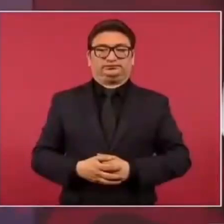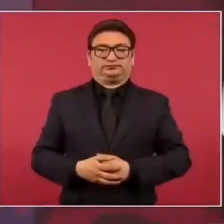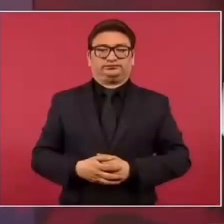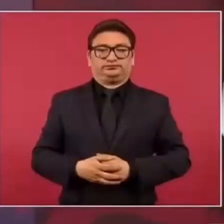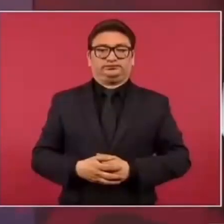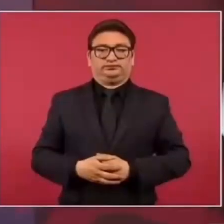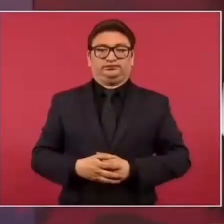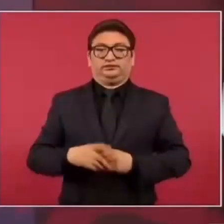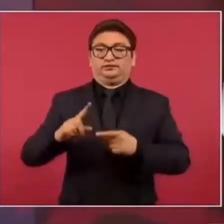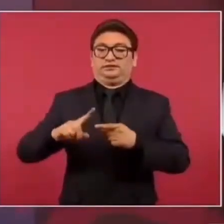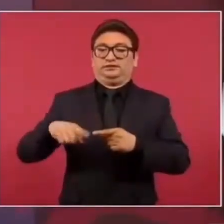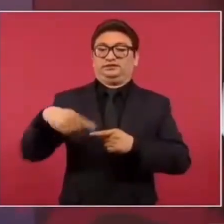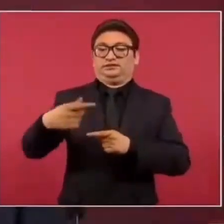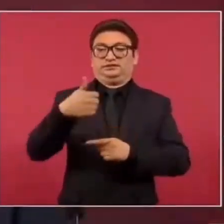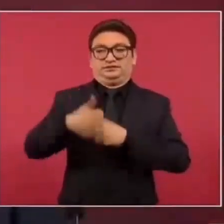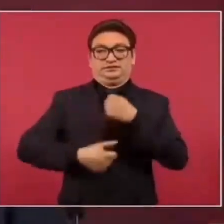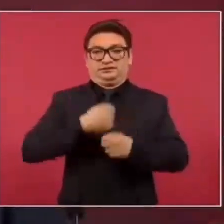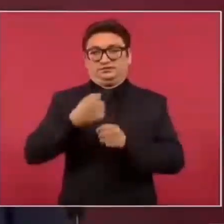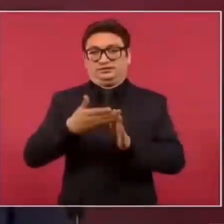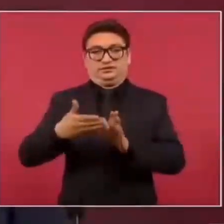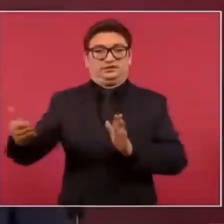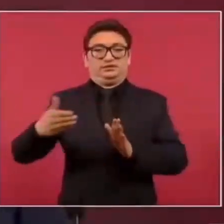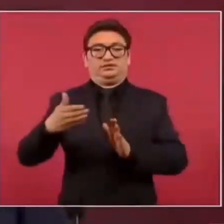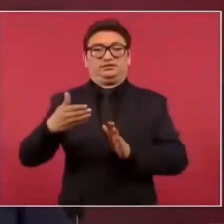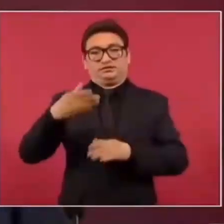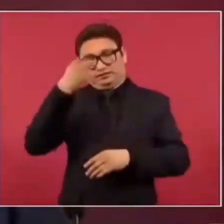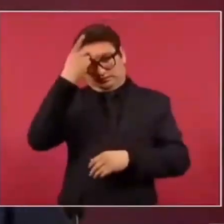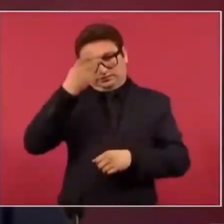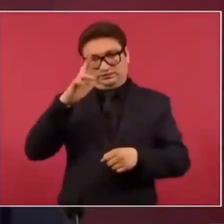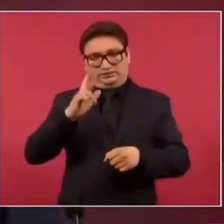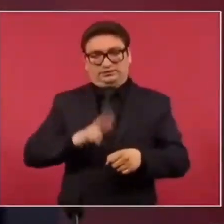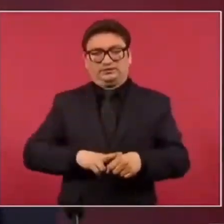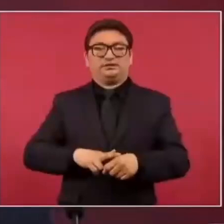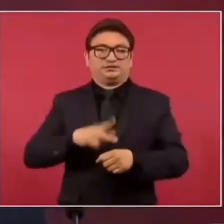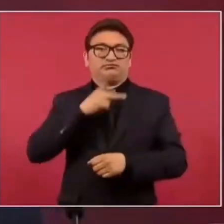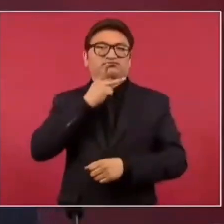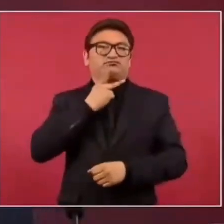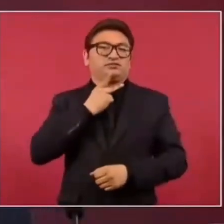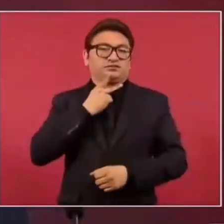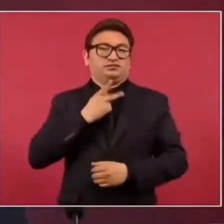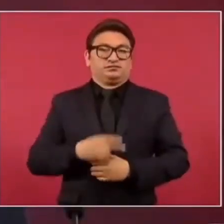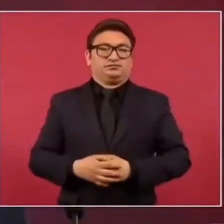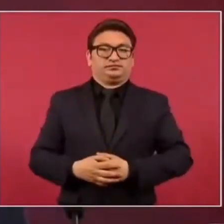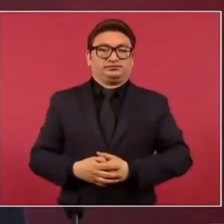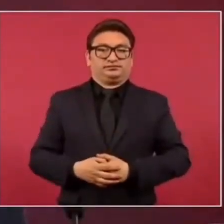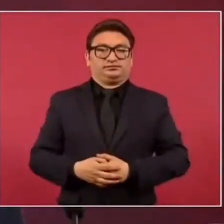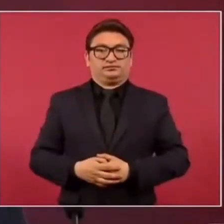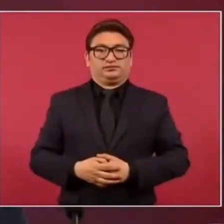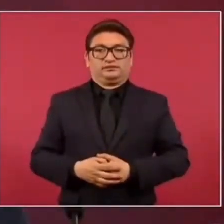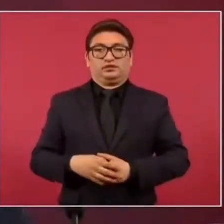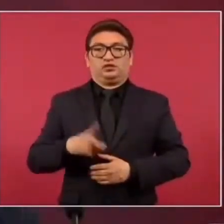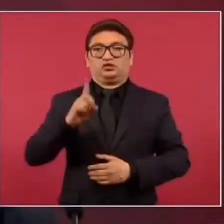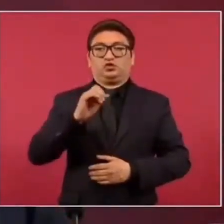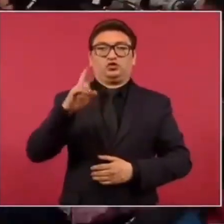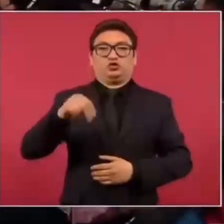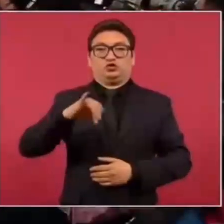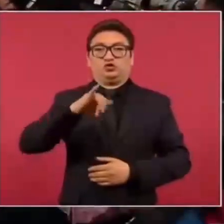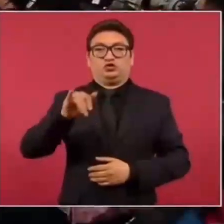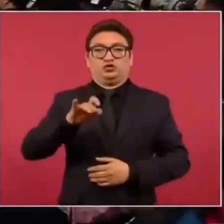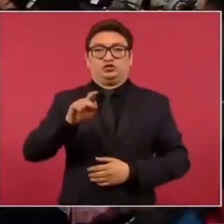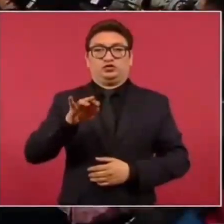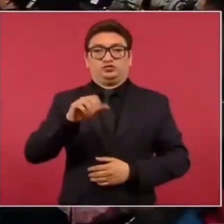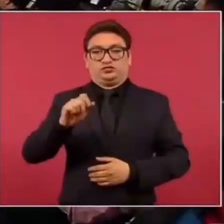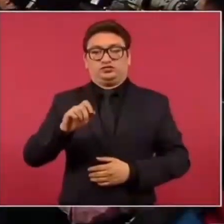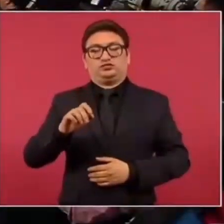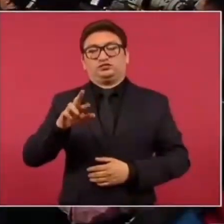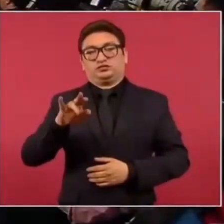En el siguiente sexenio, siendo director de Pemex, don Jesús Reyes